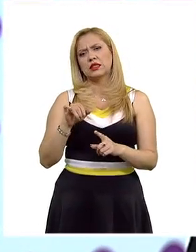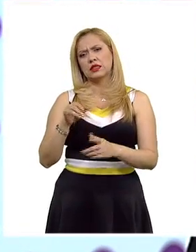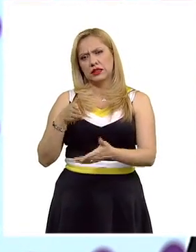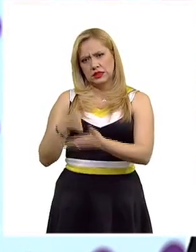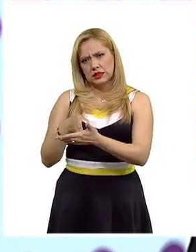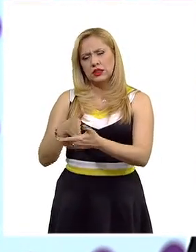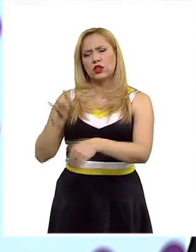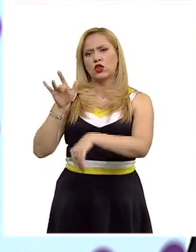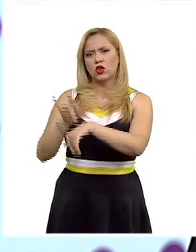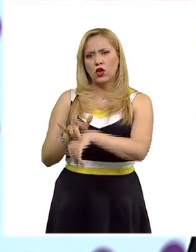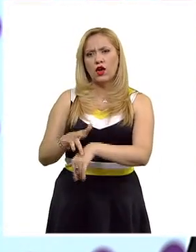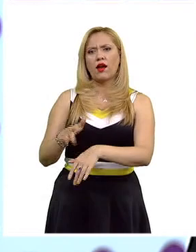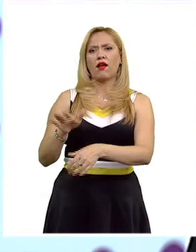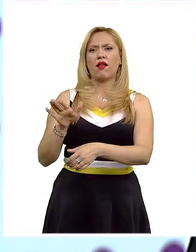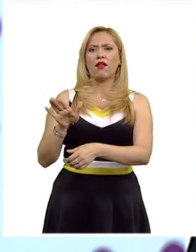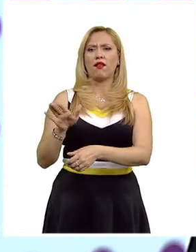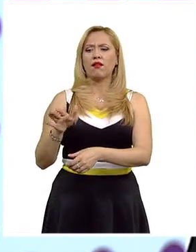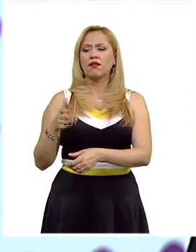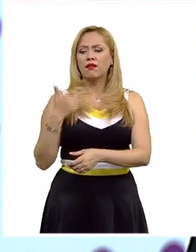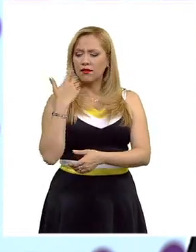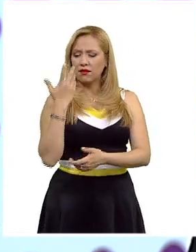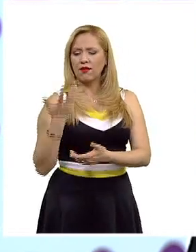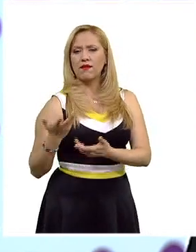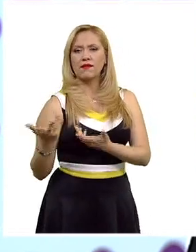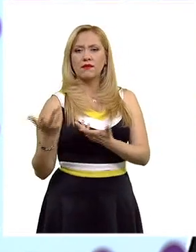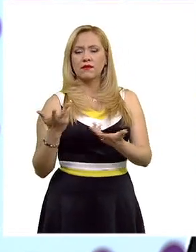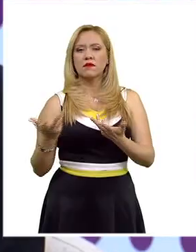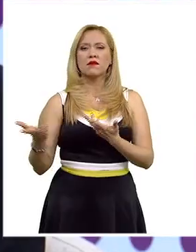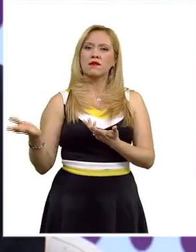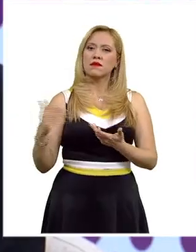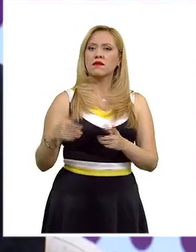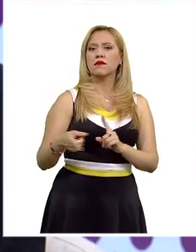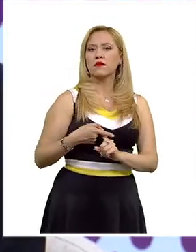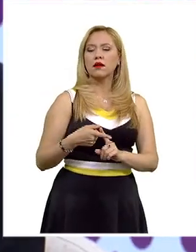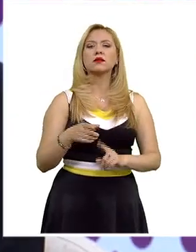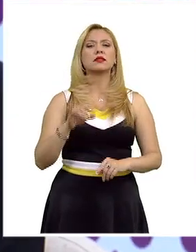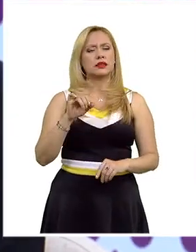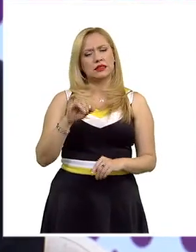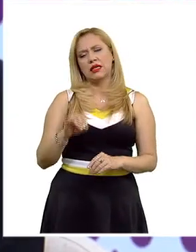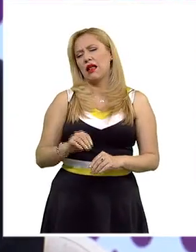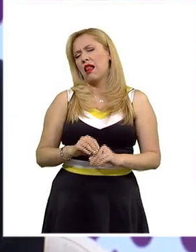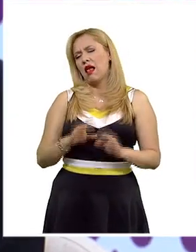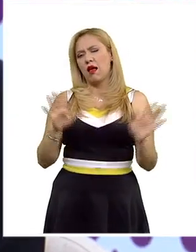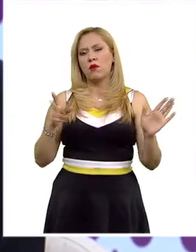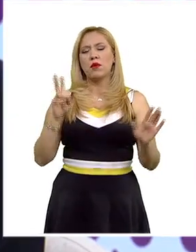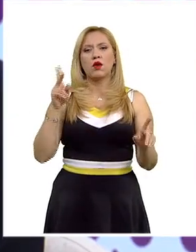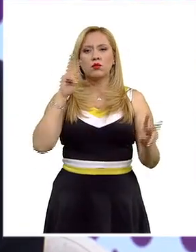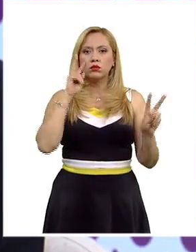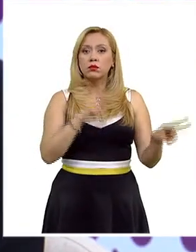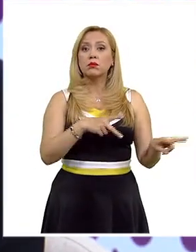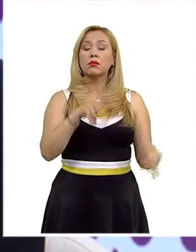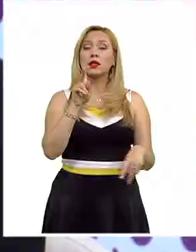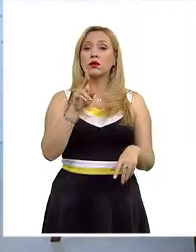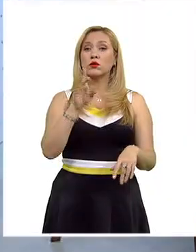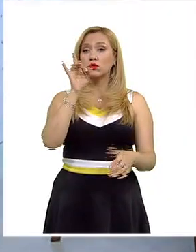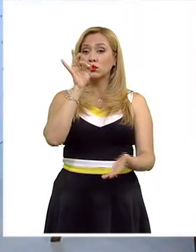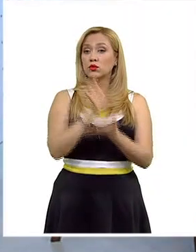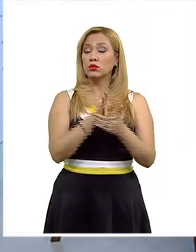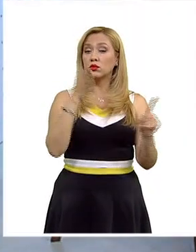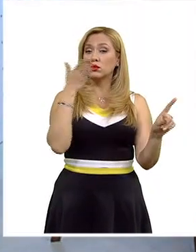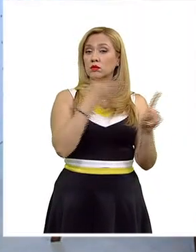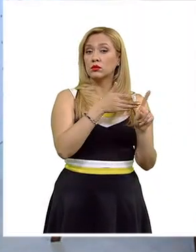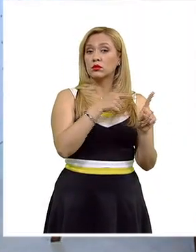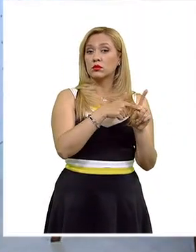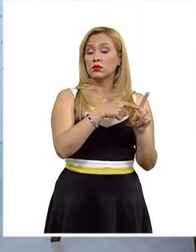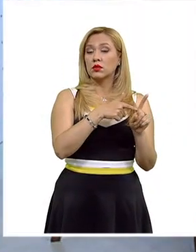sí hay tocamientos, insinuaciones, o sea, sí salen y claro que aparecen y por supuesto que es un problema que tenemos que ponerle el foco, pero si solo nos enfocamos